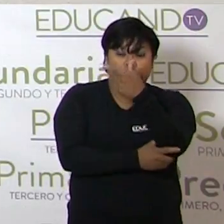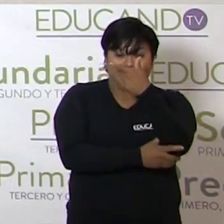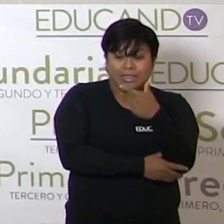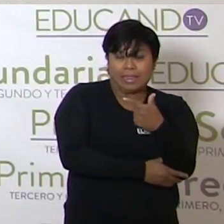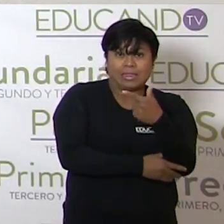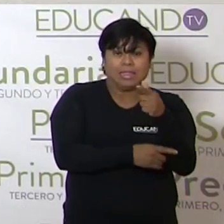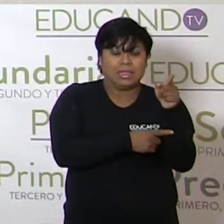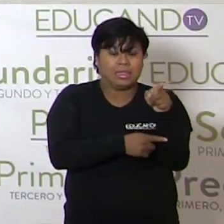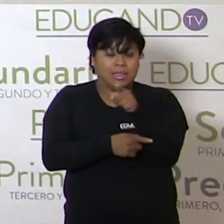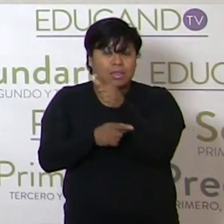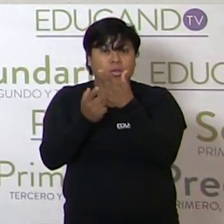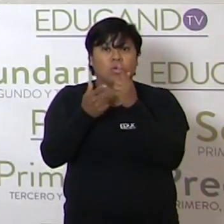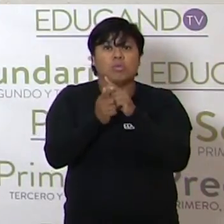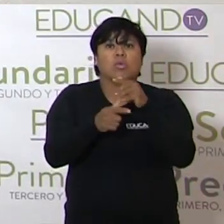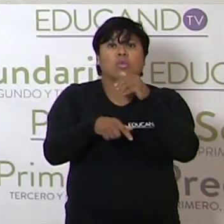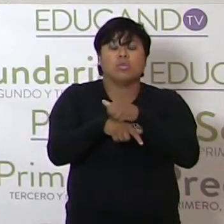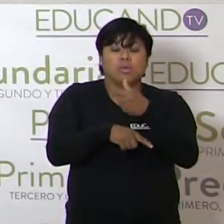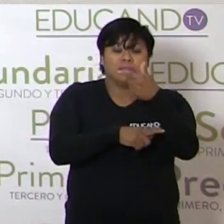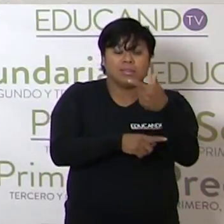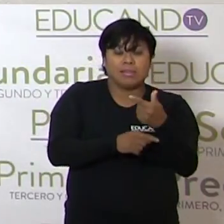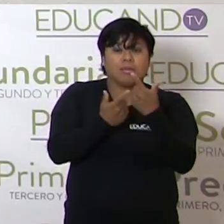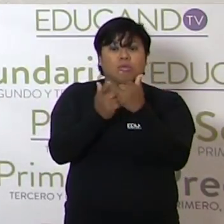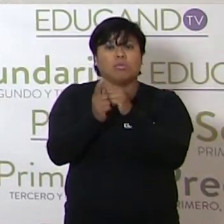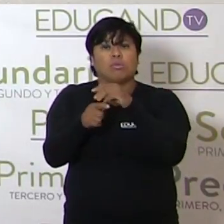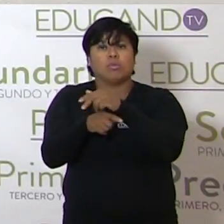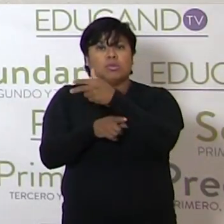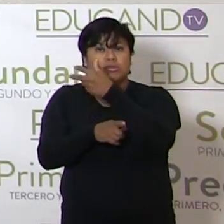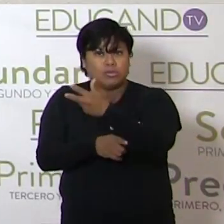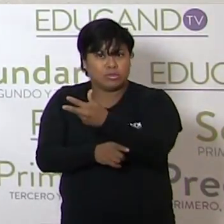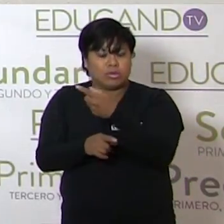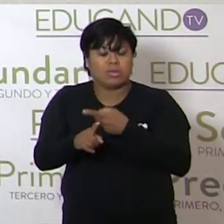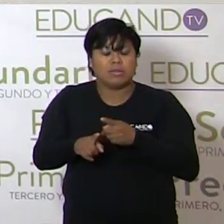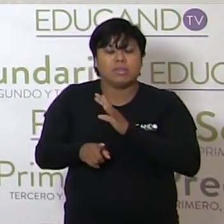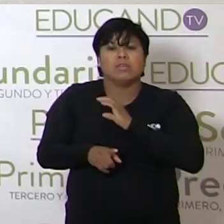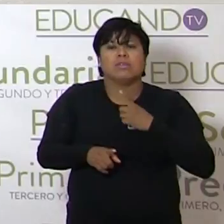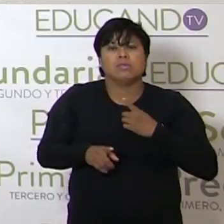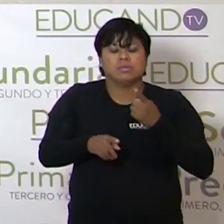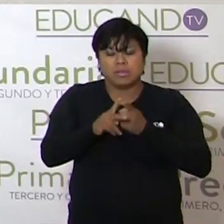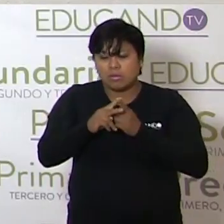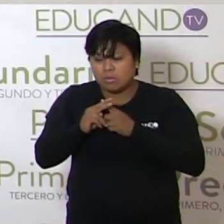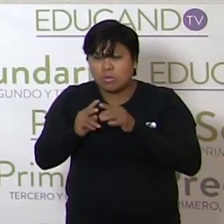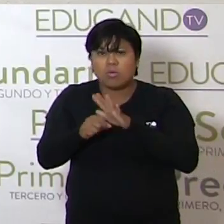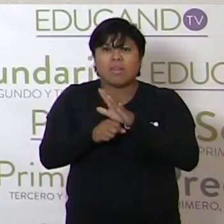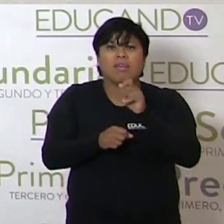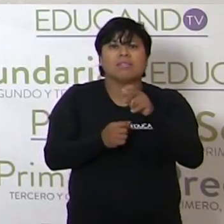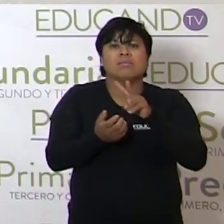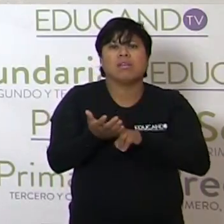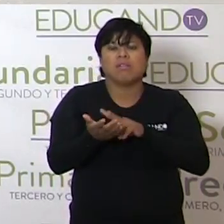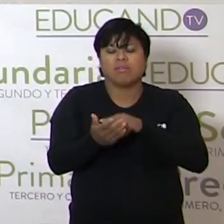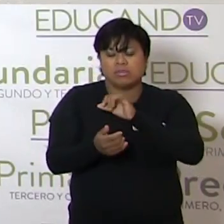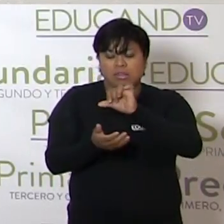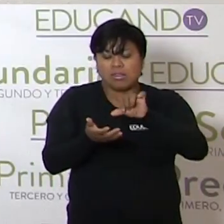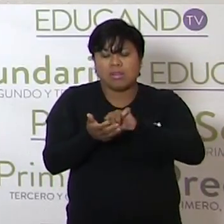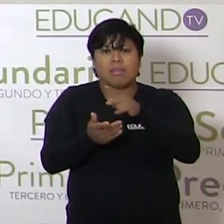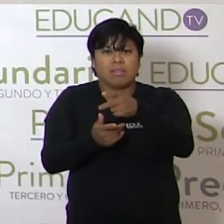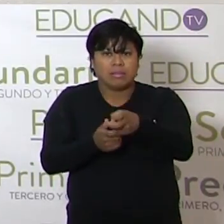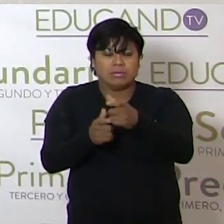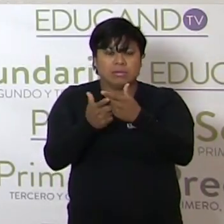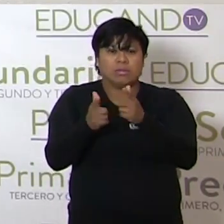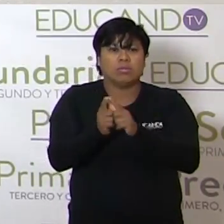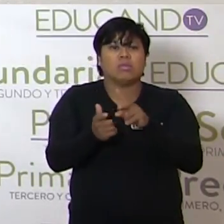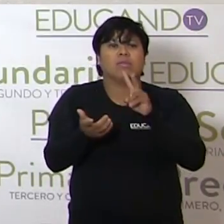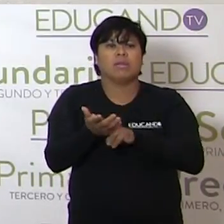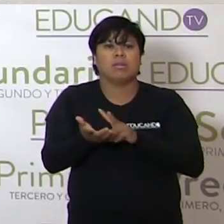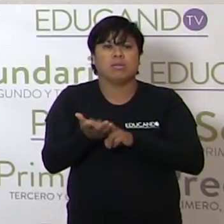8 elementos. Y por lo tanto tendríamos que estar calculando cuál es el valor central de este conjunto de valores. Aquí hay